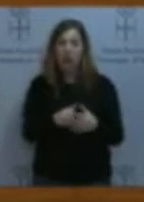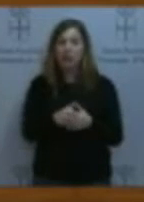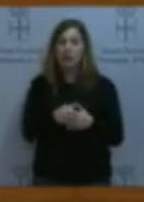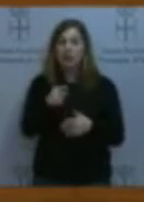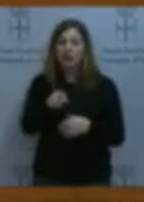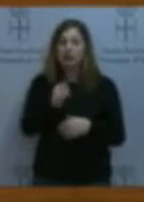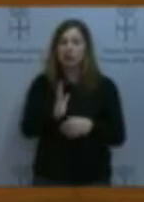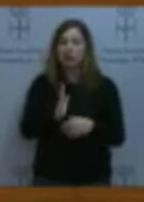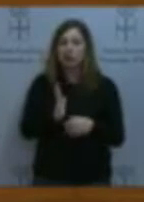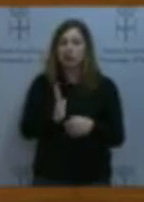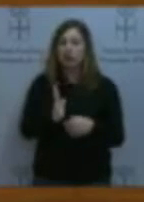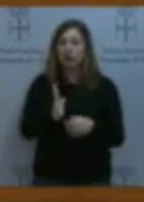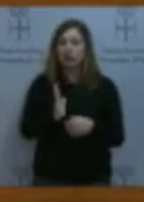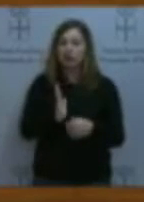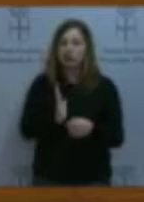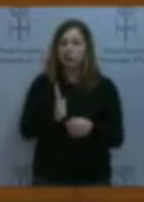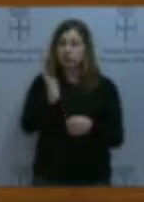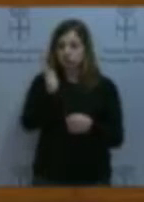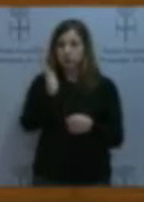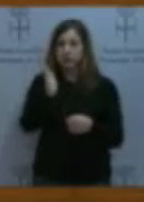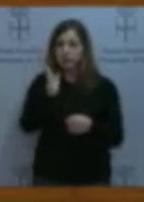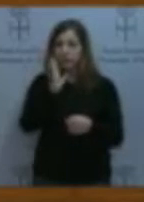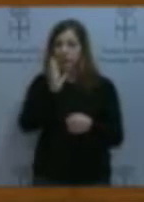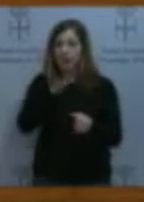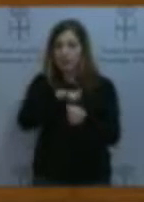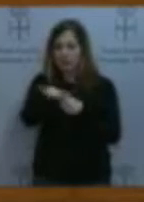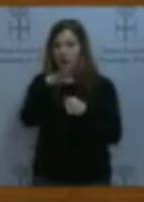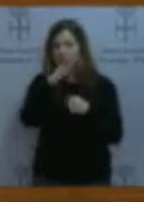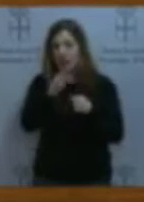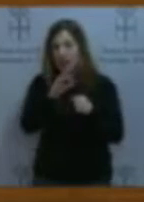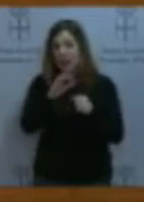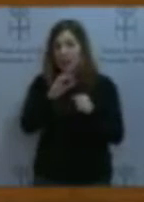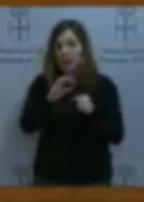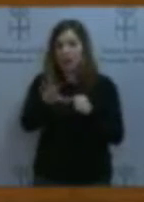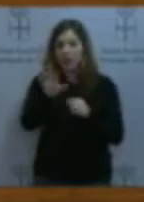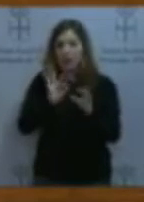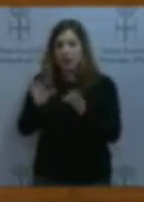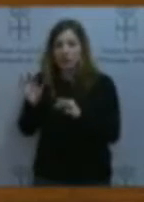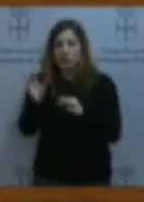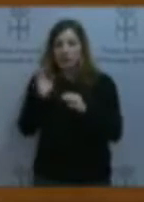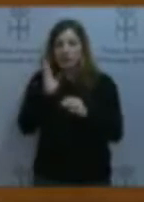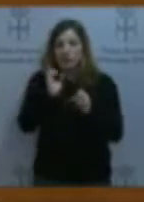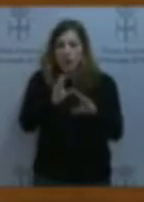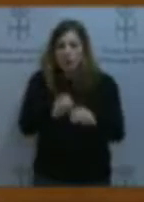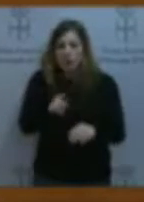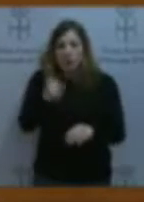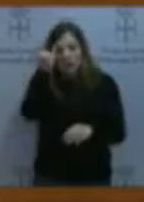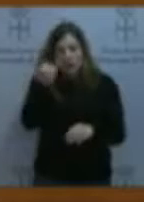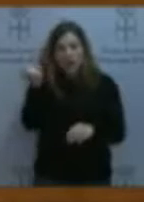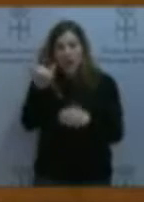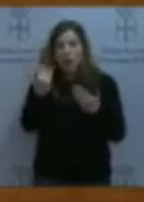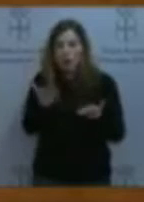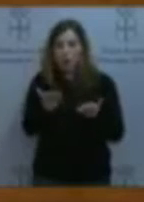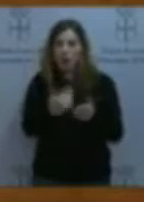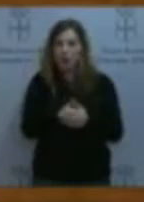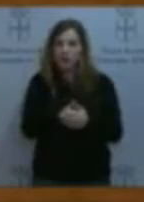residuos. Y aplaudimos también la idea que trata de actuar sobre los